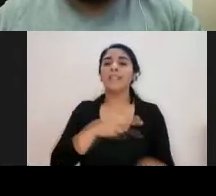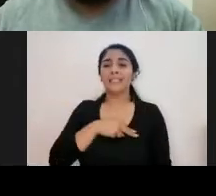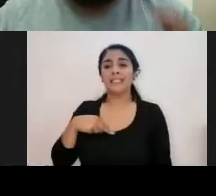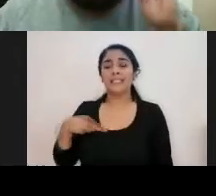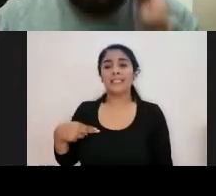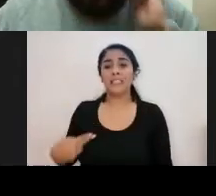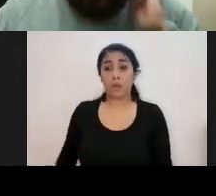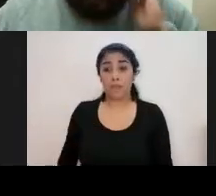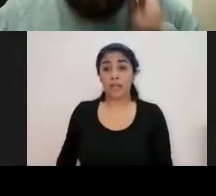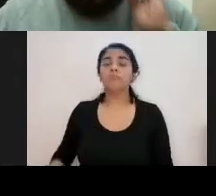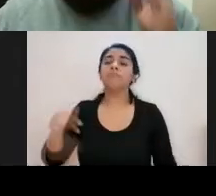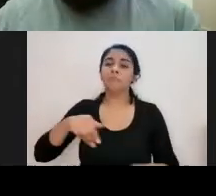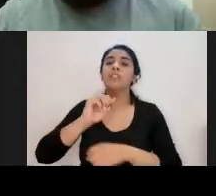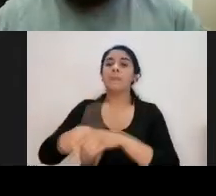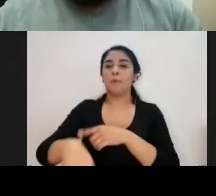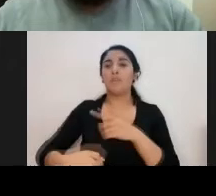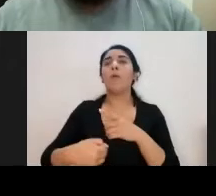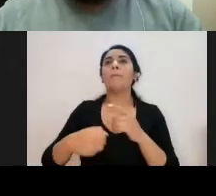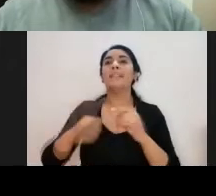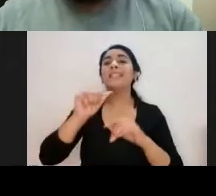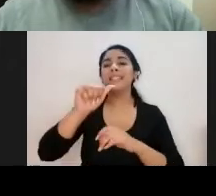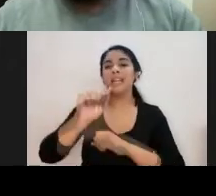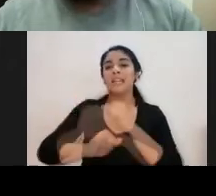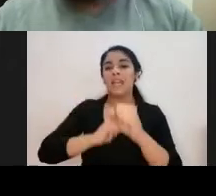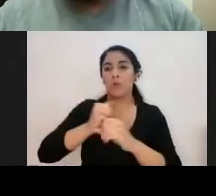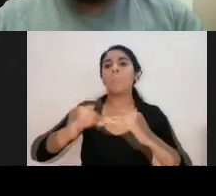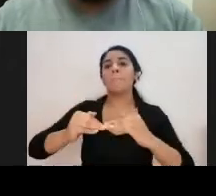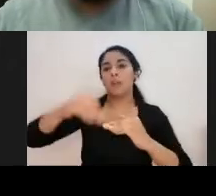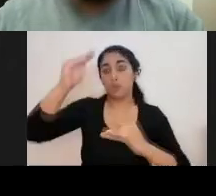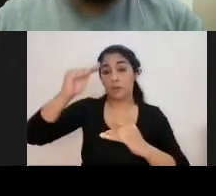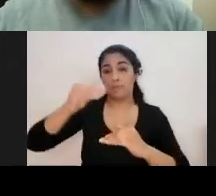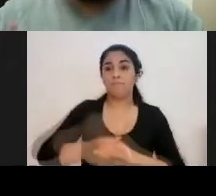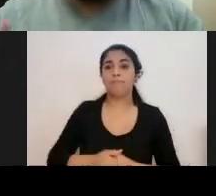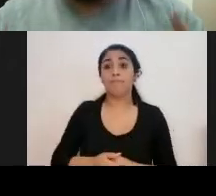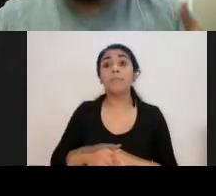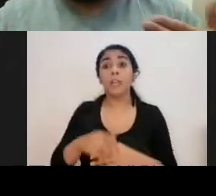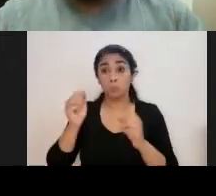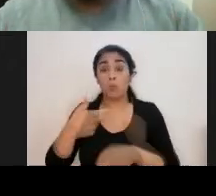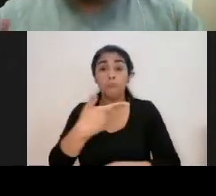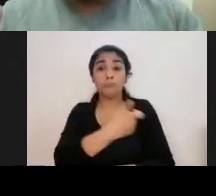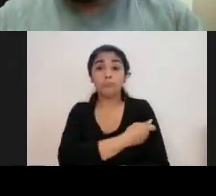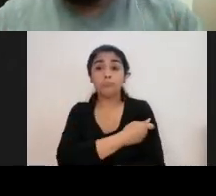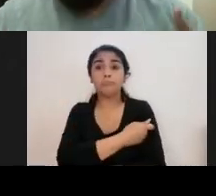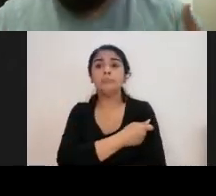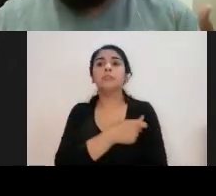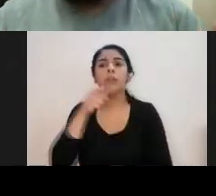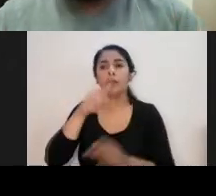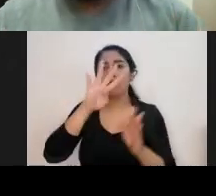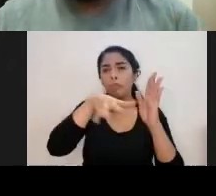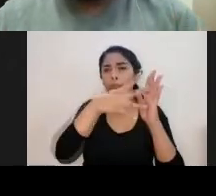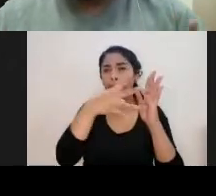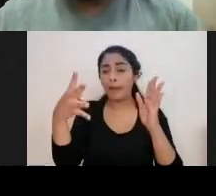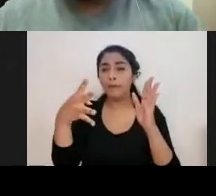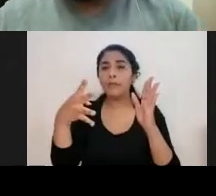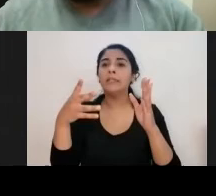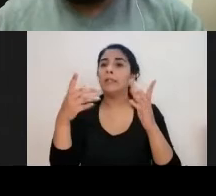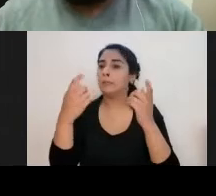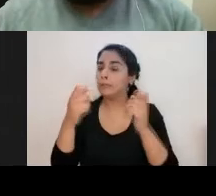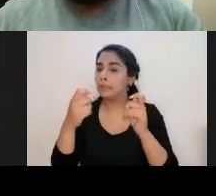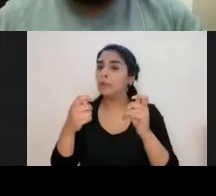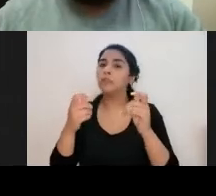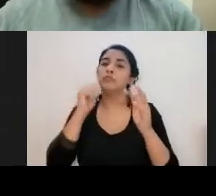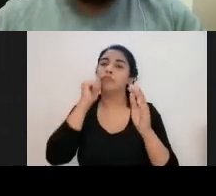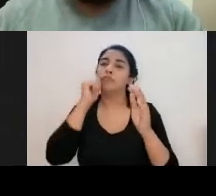6 años. Por lo tanto, ¿cierto?, esto es una tabla que estamos tratando de complementar día a día con todas